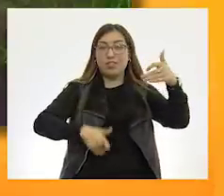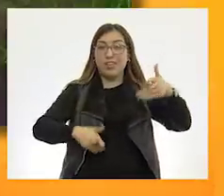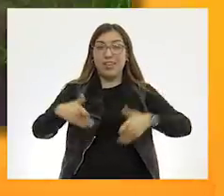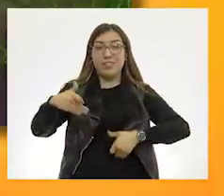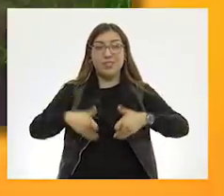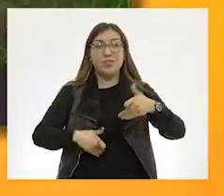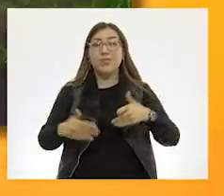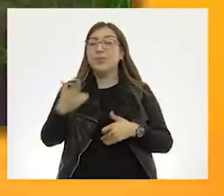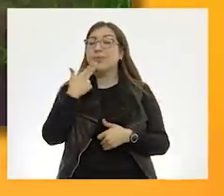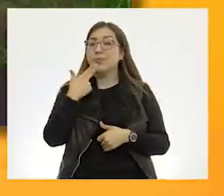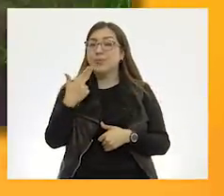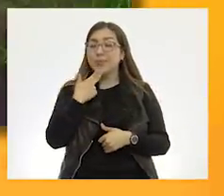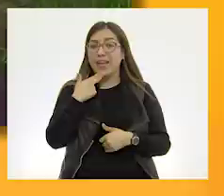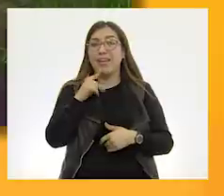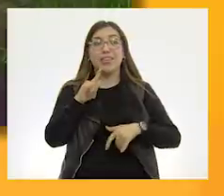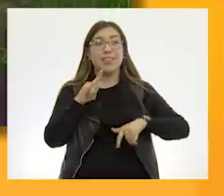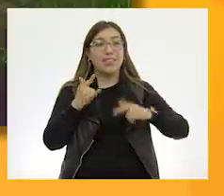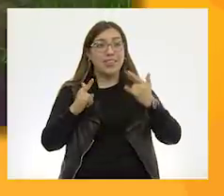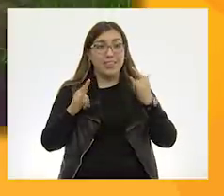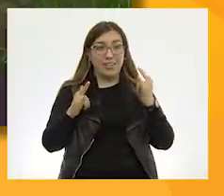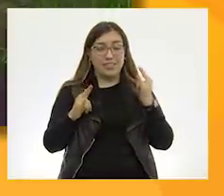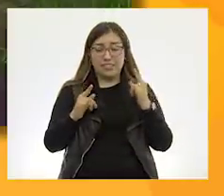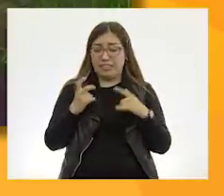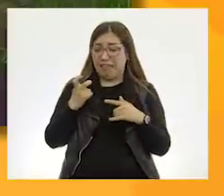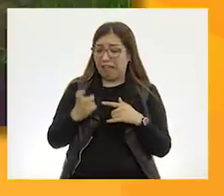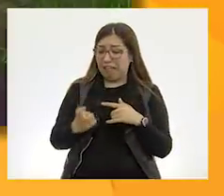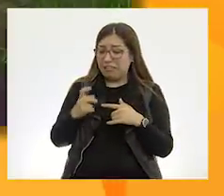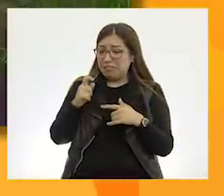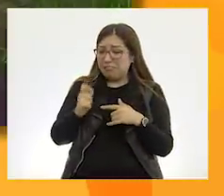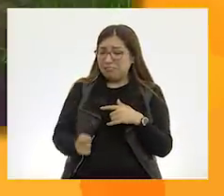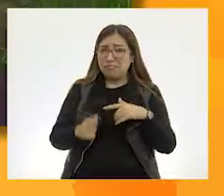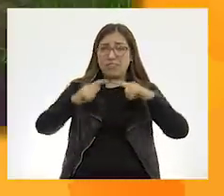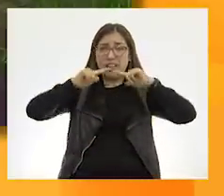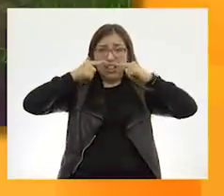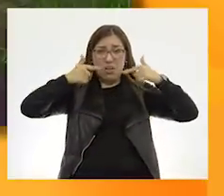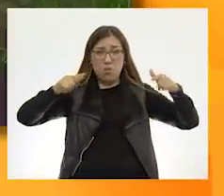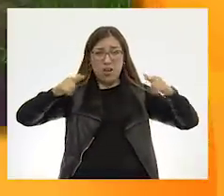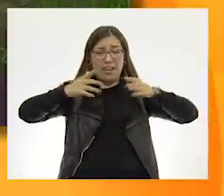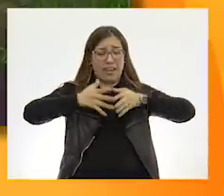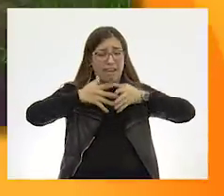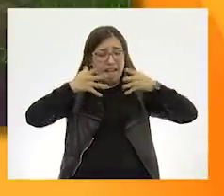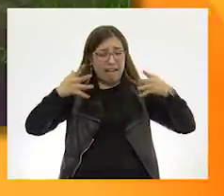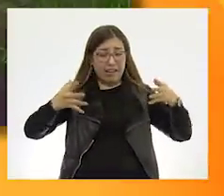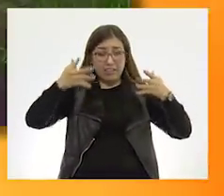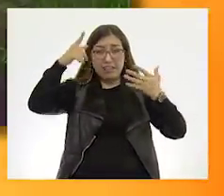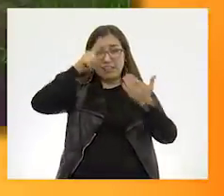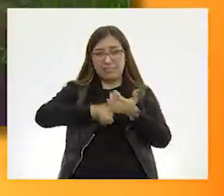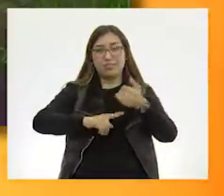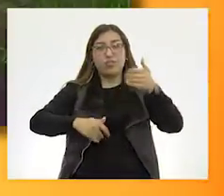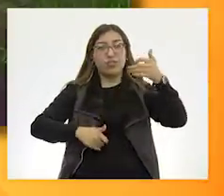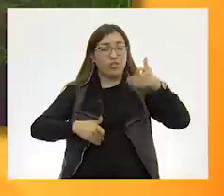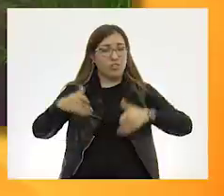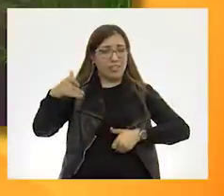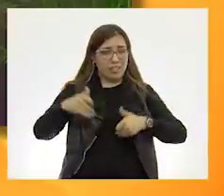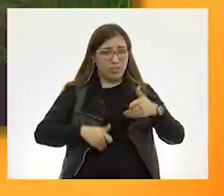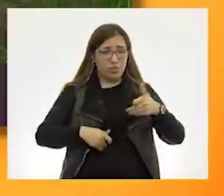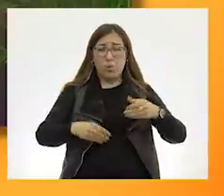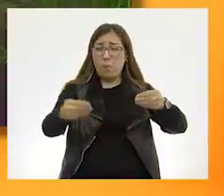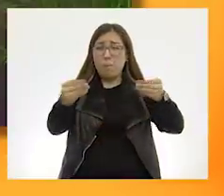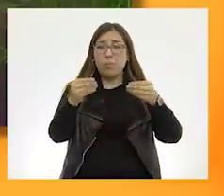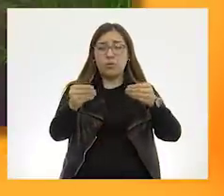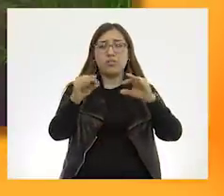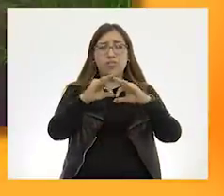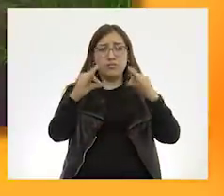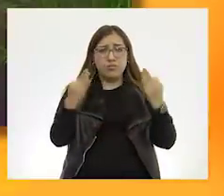títeres. Los títeres es un lenguaje muy amplio que pertenece al teatro. Y existen muchas formas